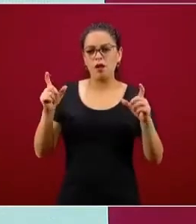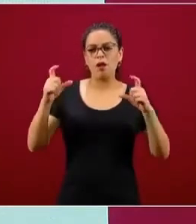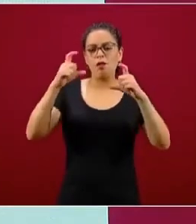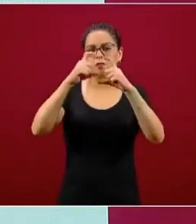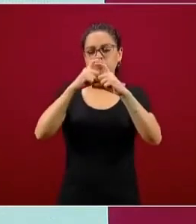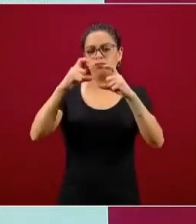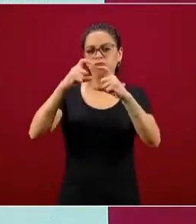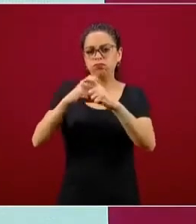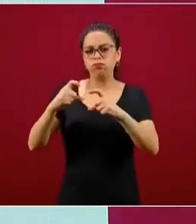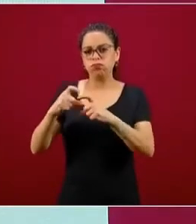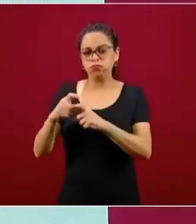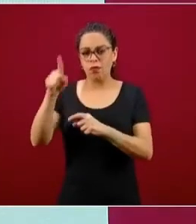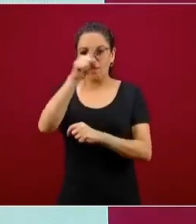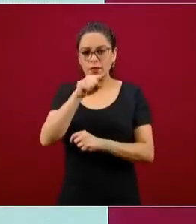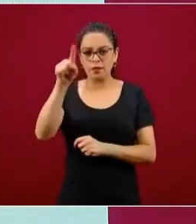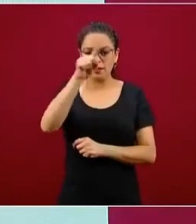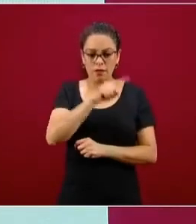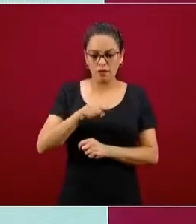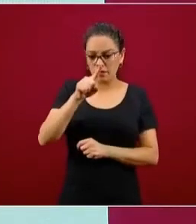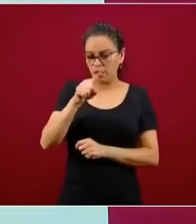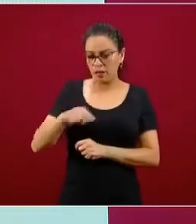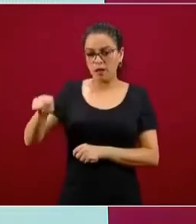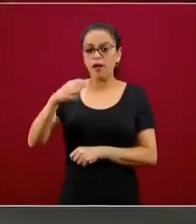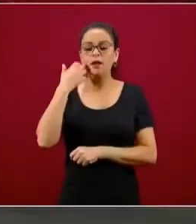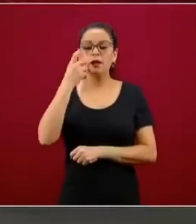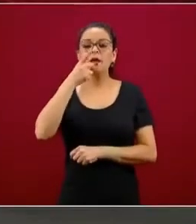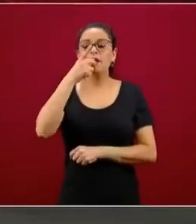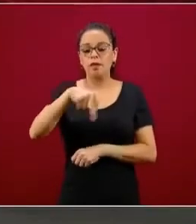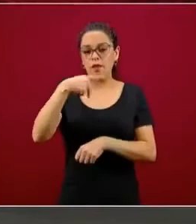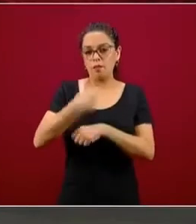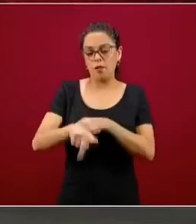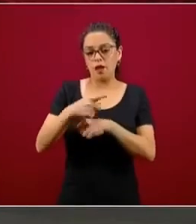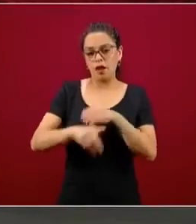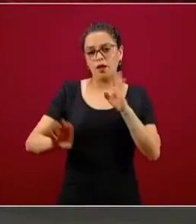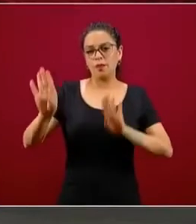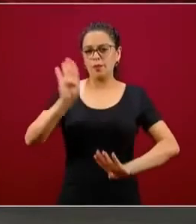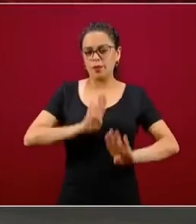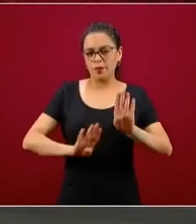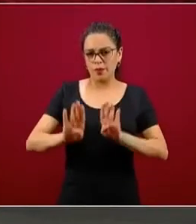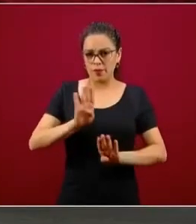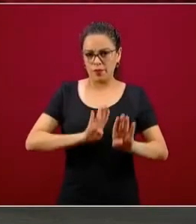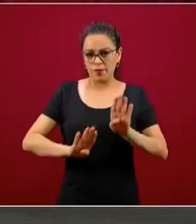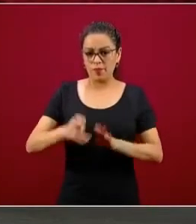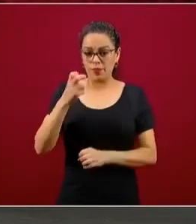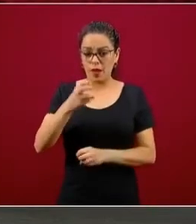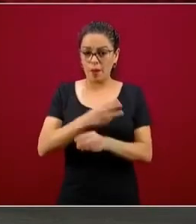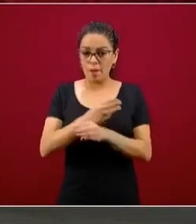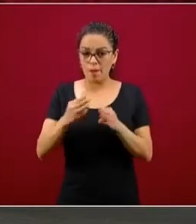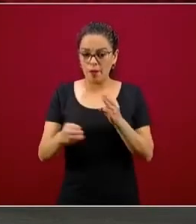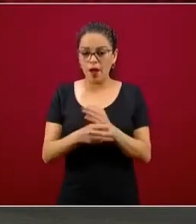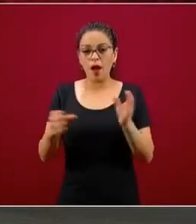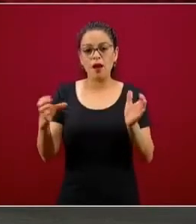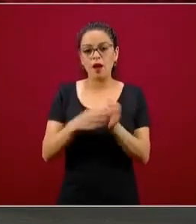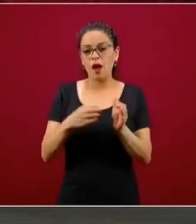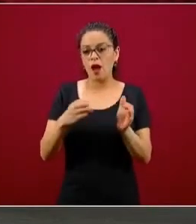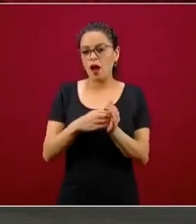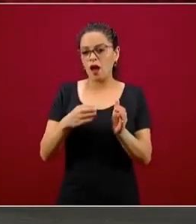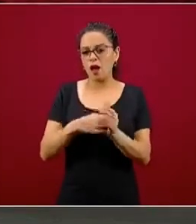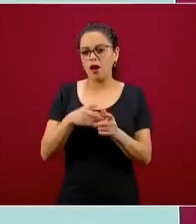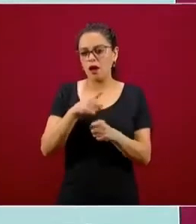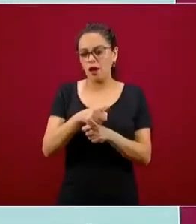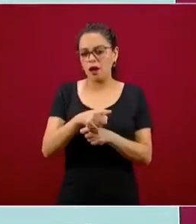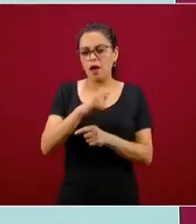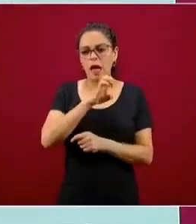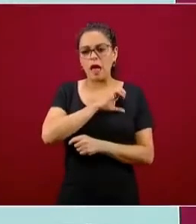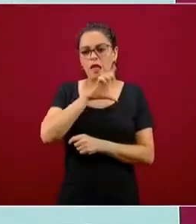círculos, es peligro biológico. Este tipo de material son cajas especializadas, casi siempre son